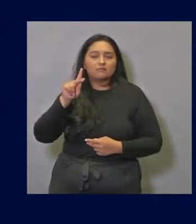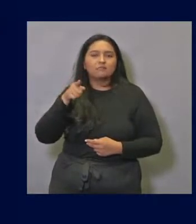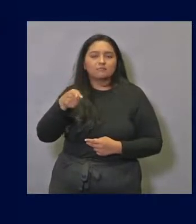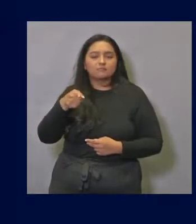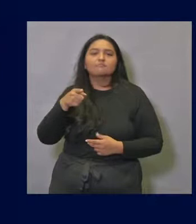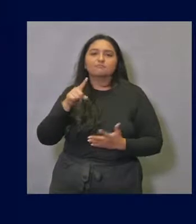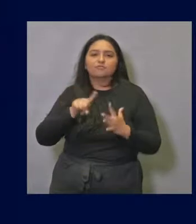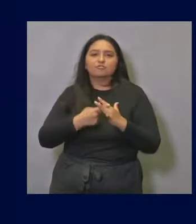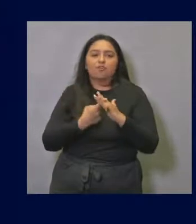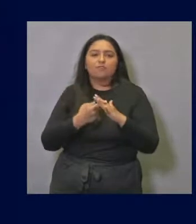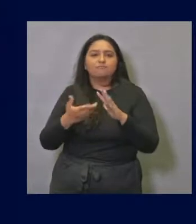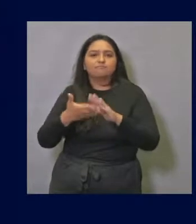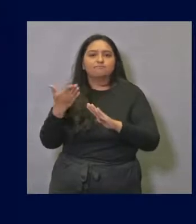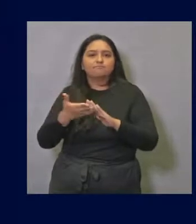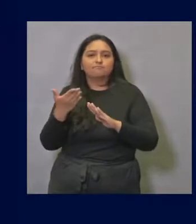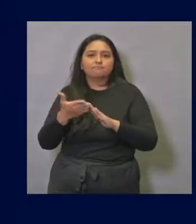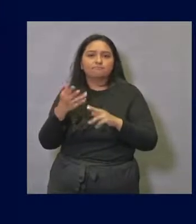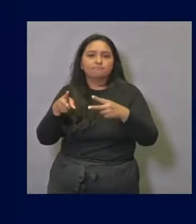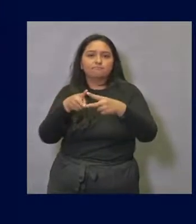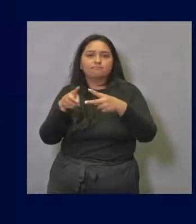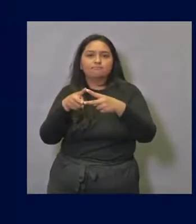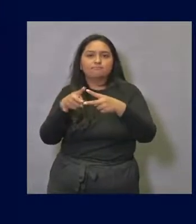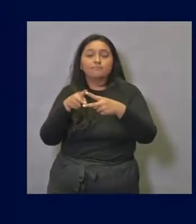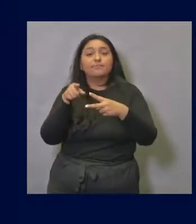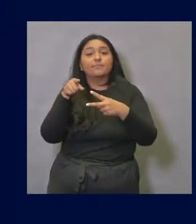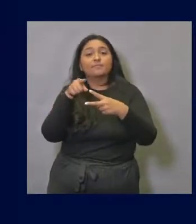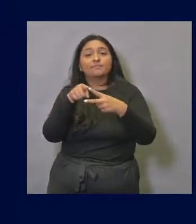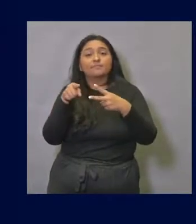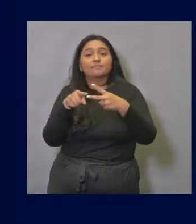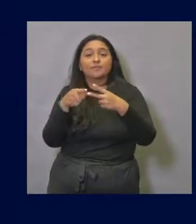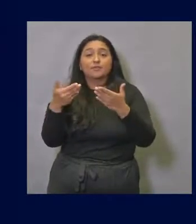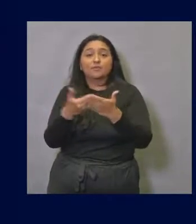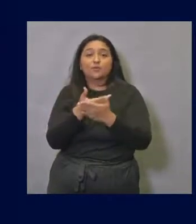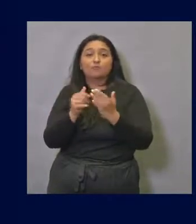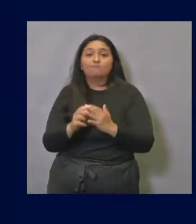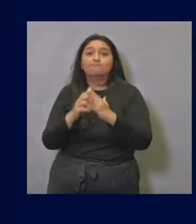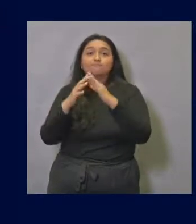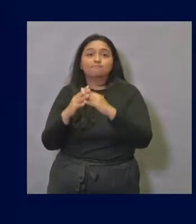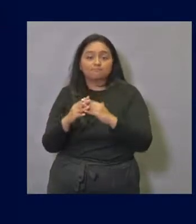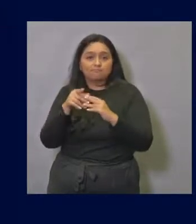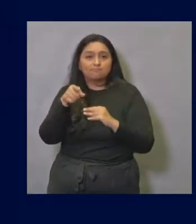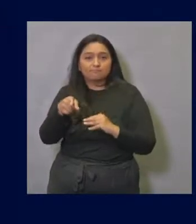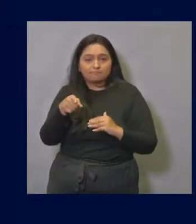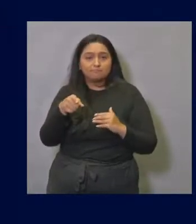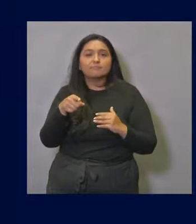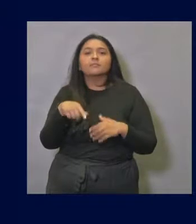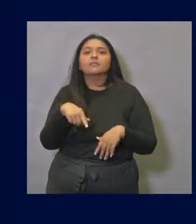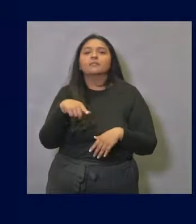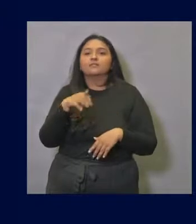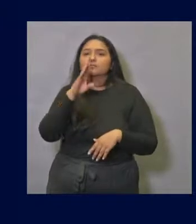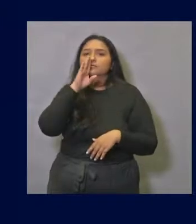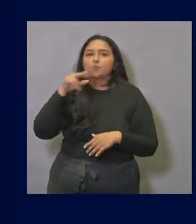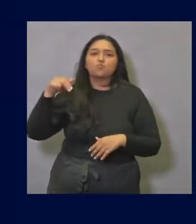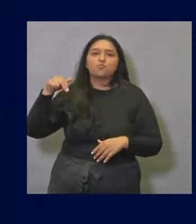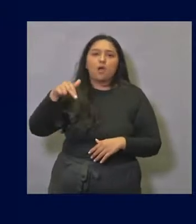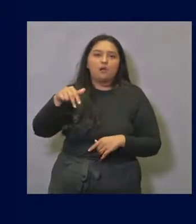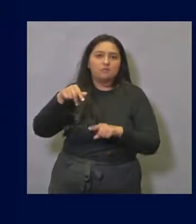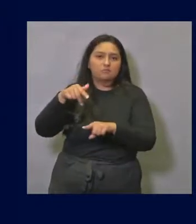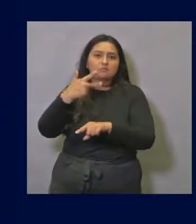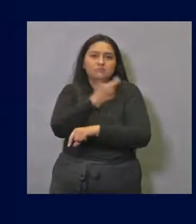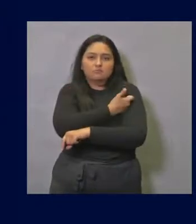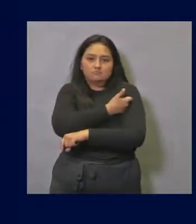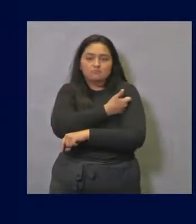operar. Estos 2 nuevos centros de vacunación con centros de acceso directo, y cada uno tendrá